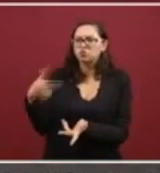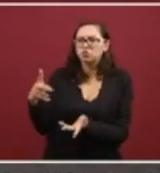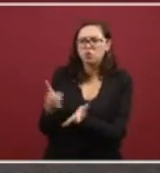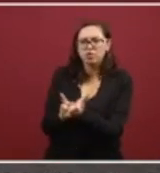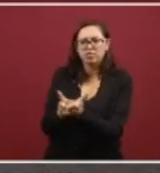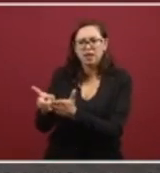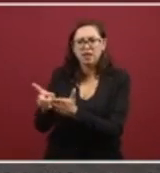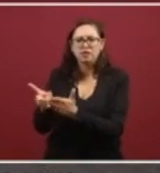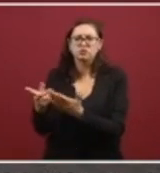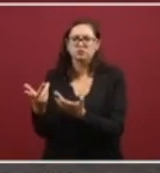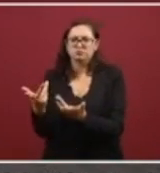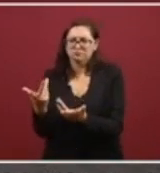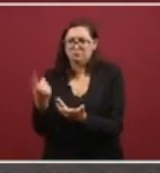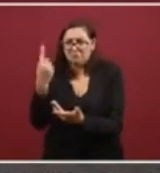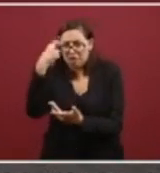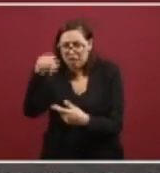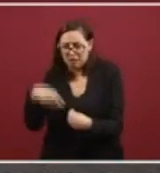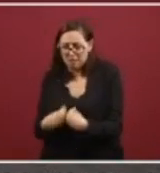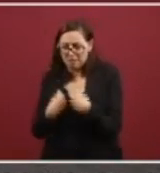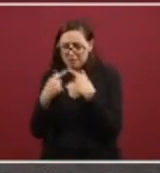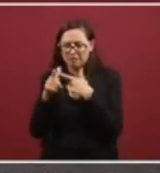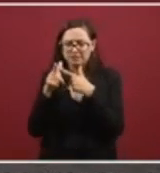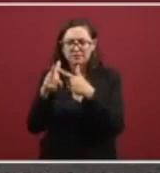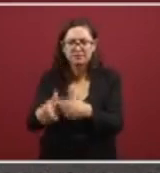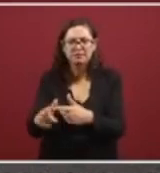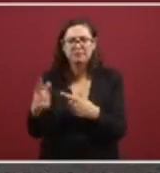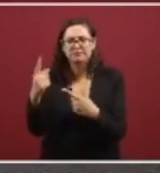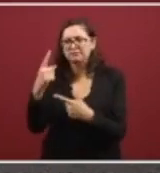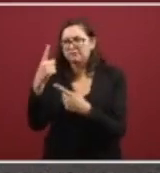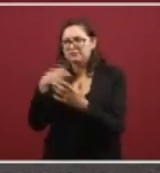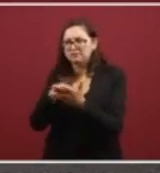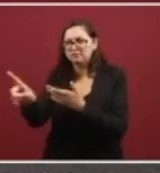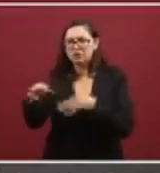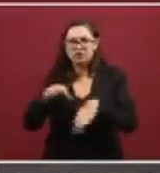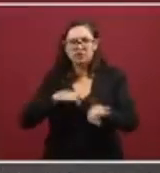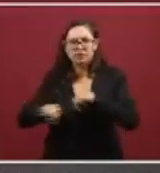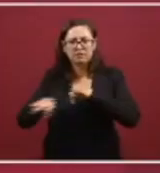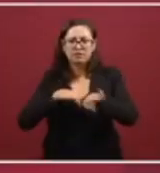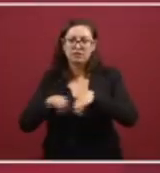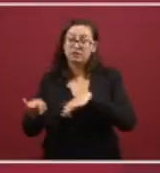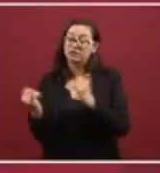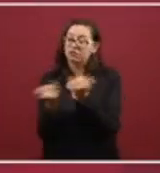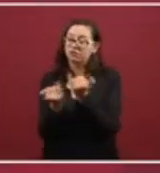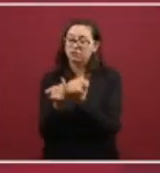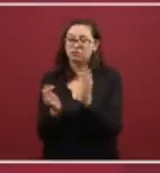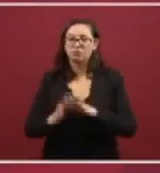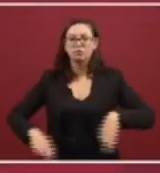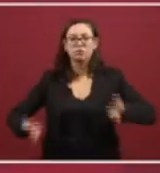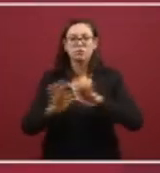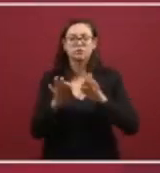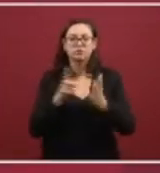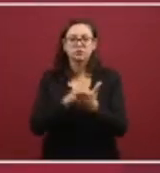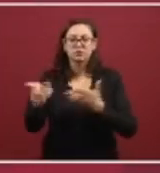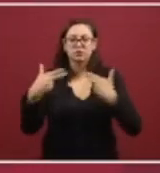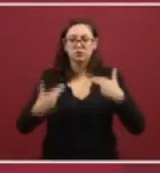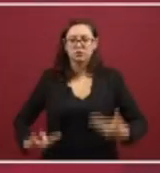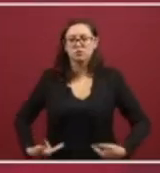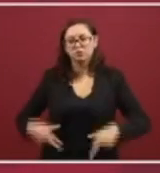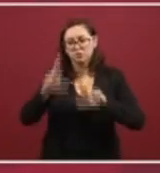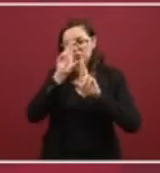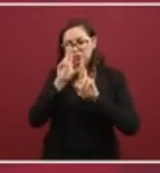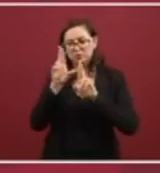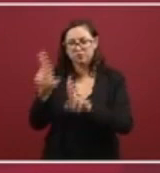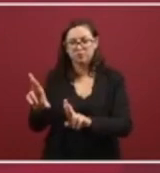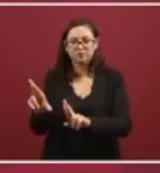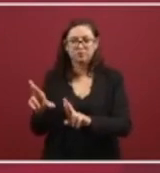el derecho al trabajo, sino también el respeto a los derechos humanos. Entonces, eso